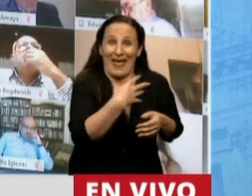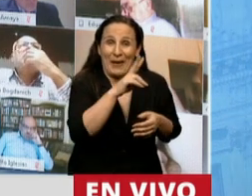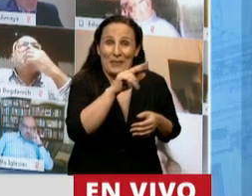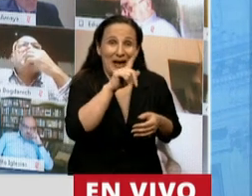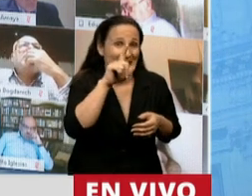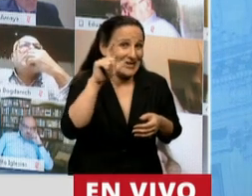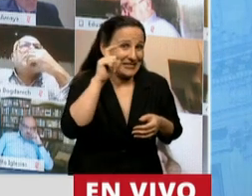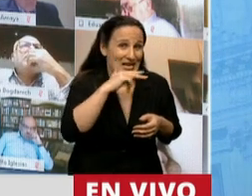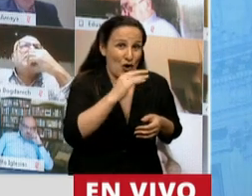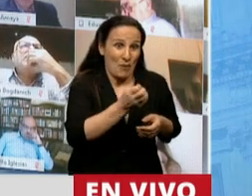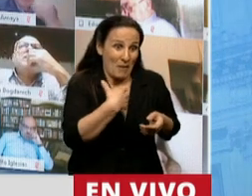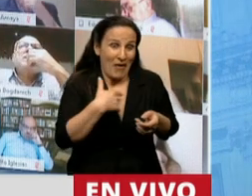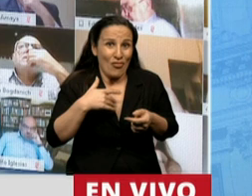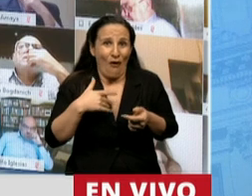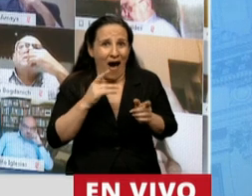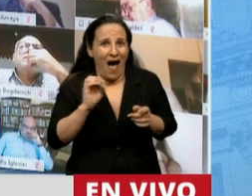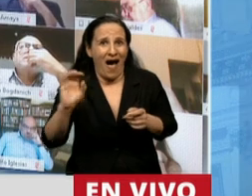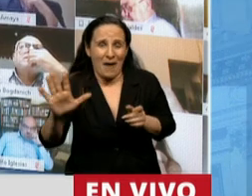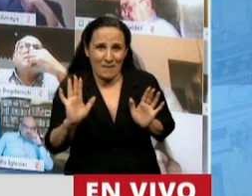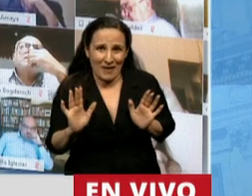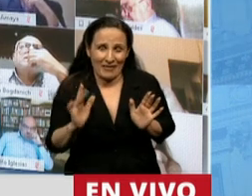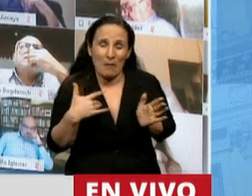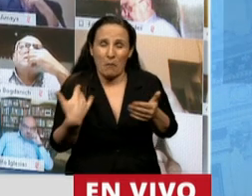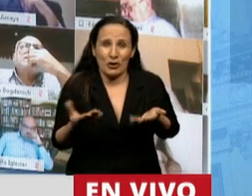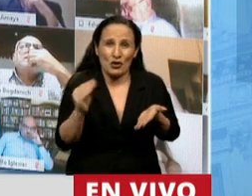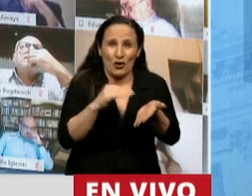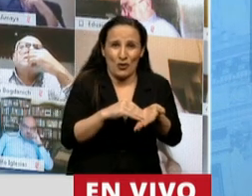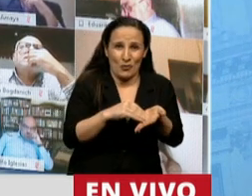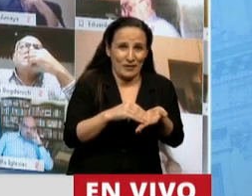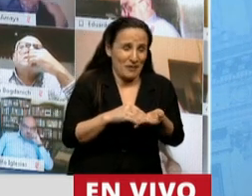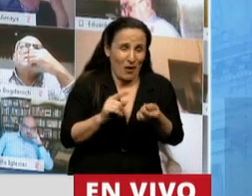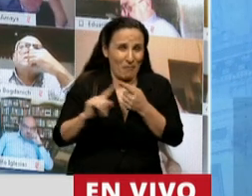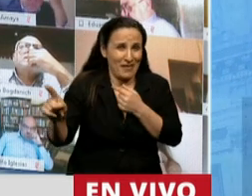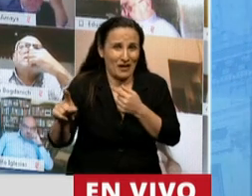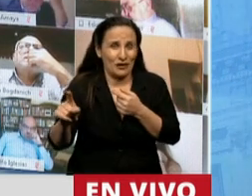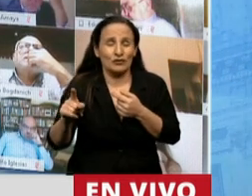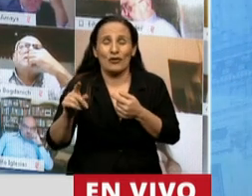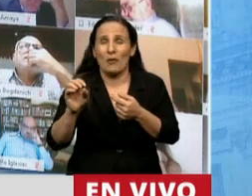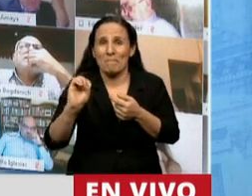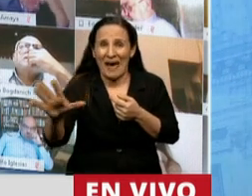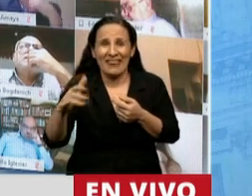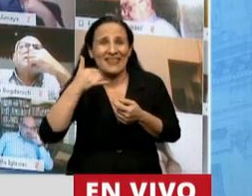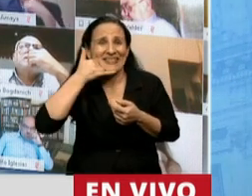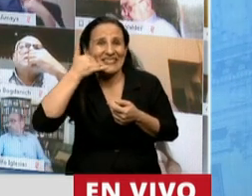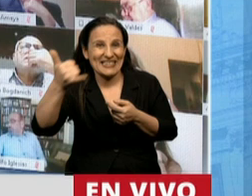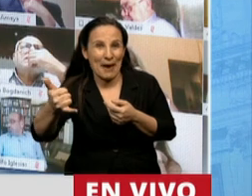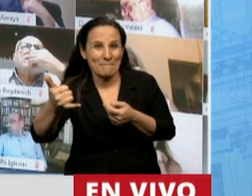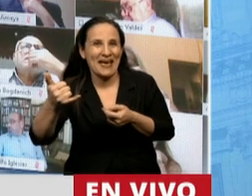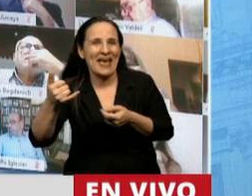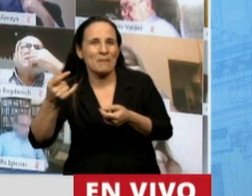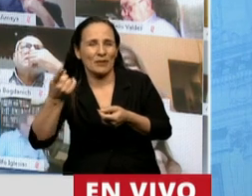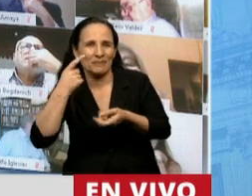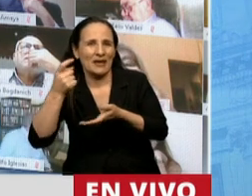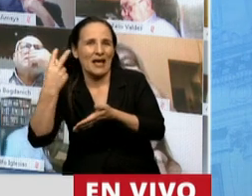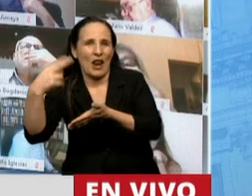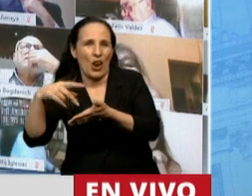Vallejo que me pareció atinada que la incorporé inmediatamente se la mandé lo llamé por teléfono porque vi que no lo est